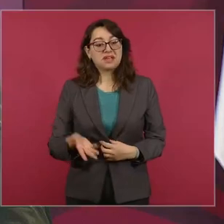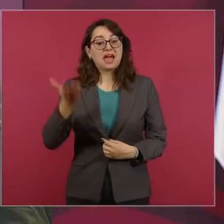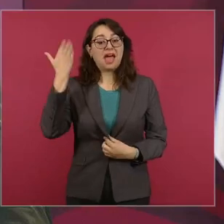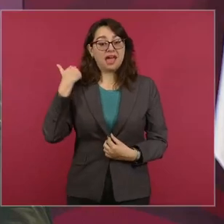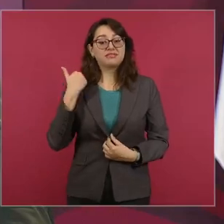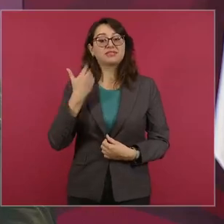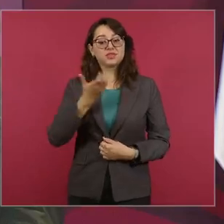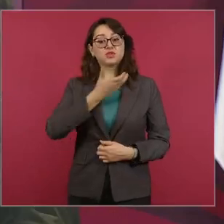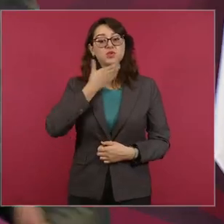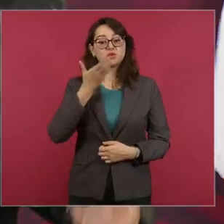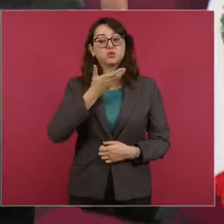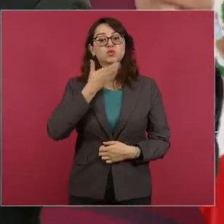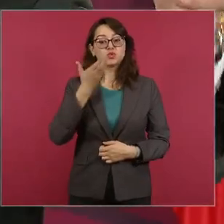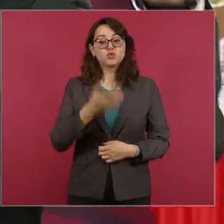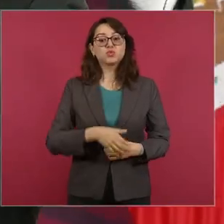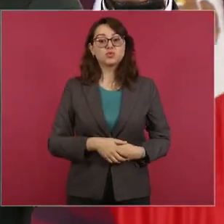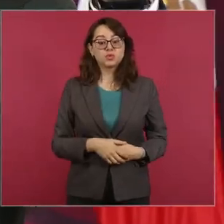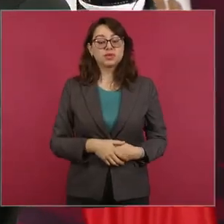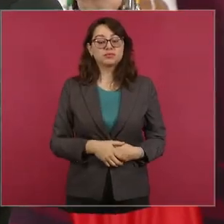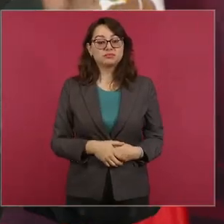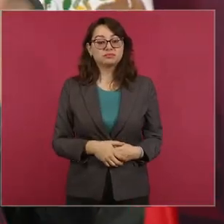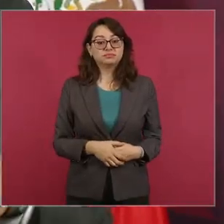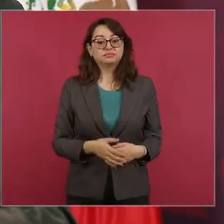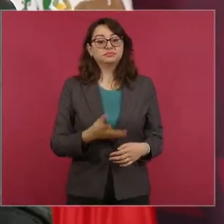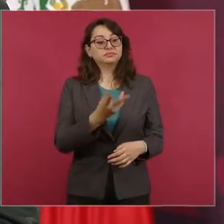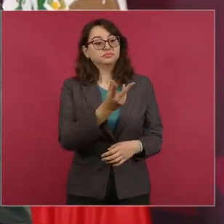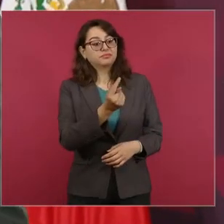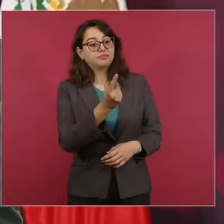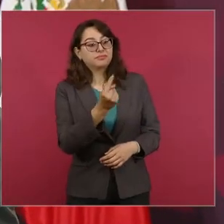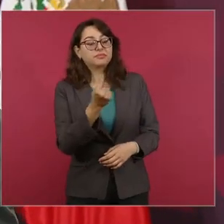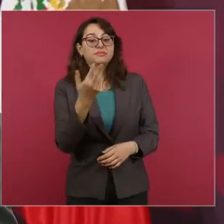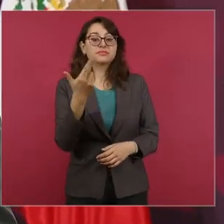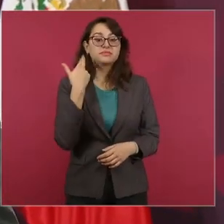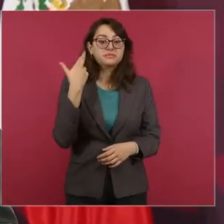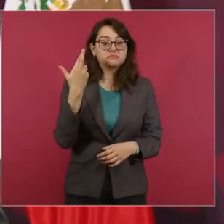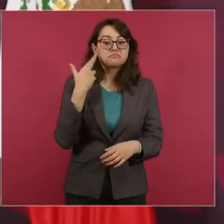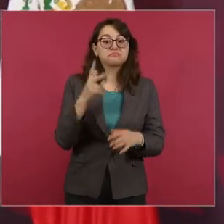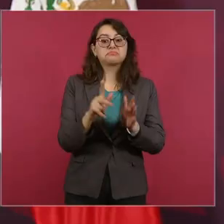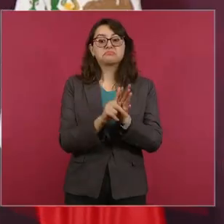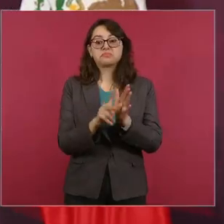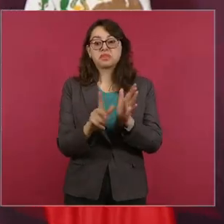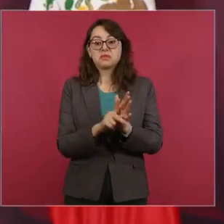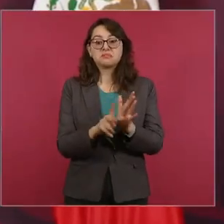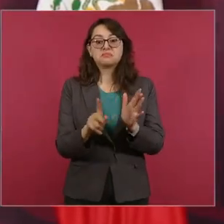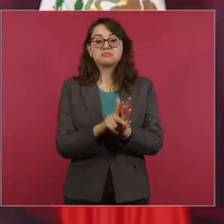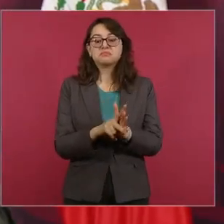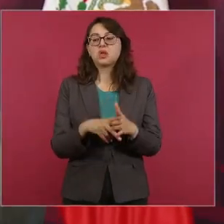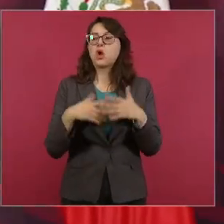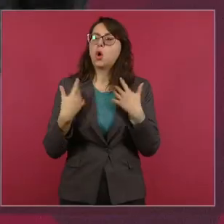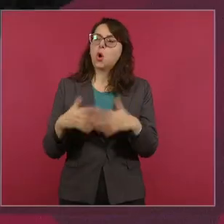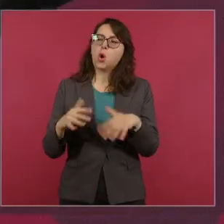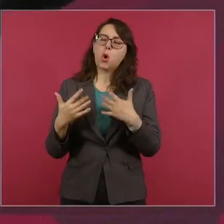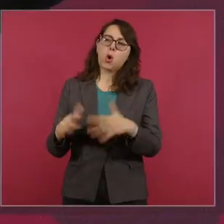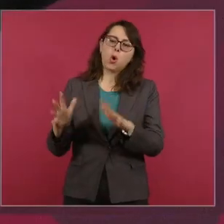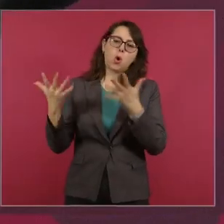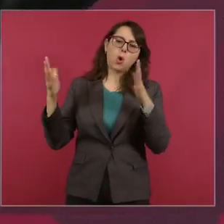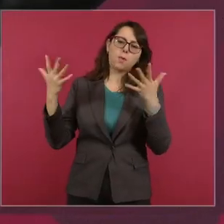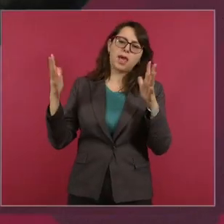Lo de los medios nada más se dedicaban a quemar incienso